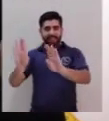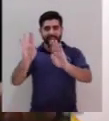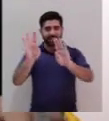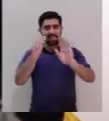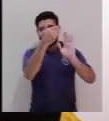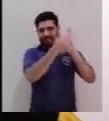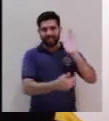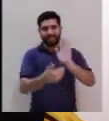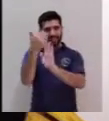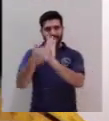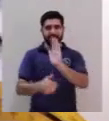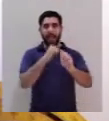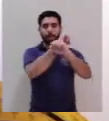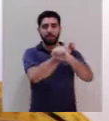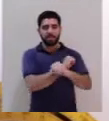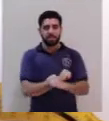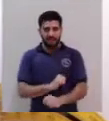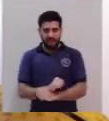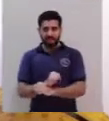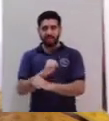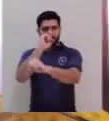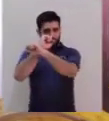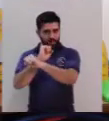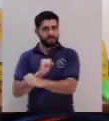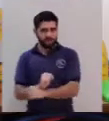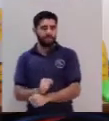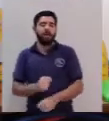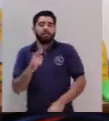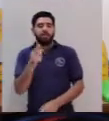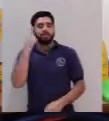son 45. ¿Sí? Quiere decir entonces,